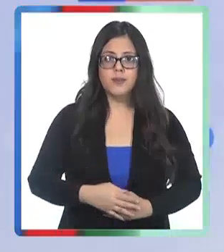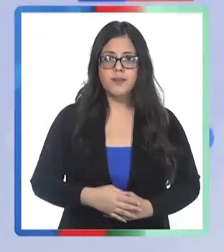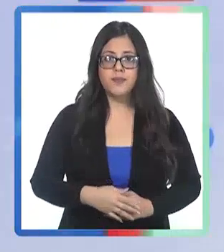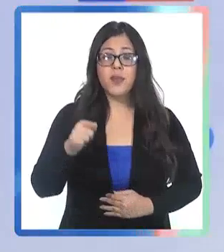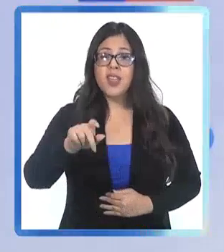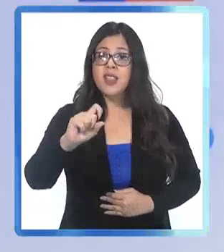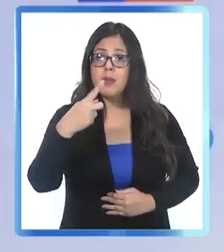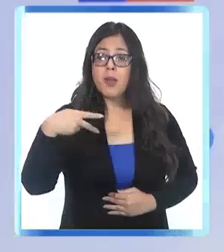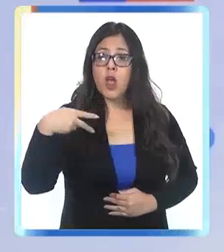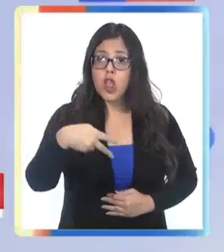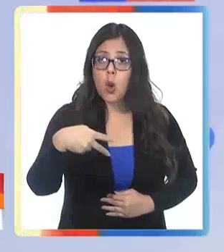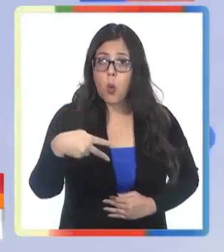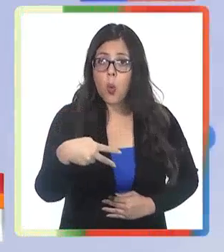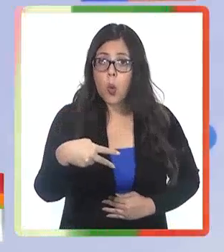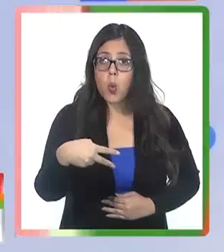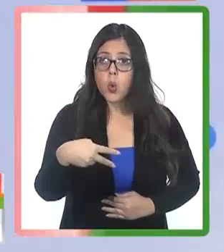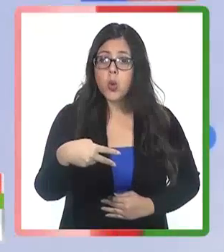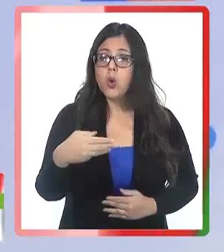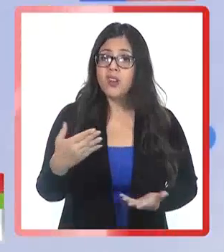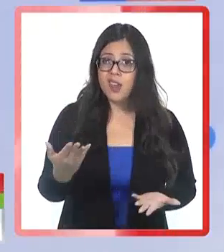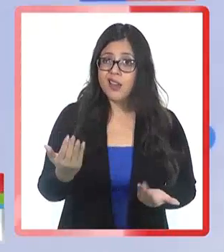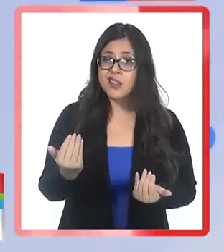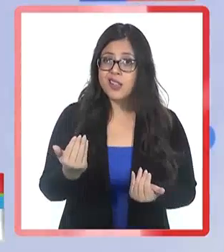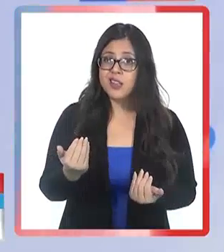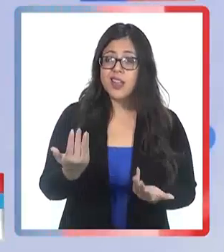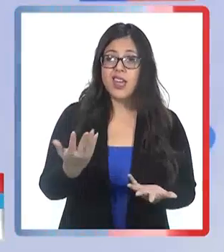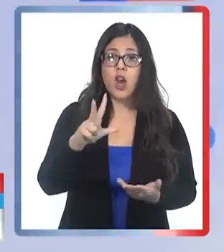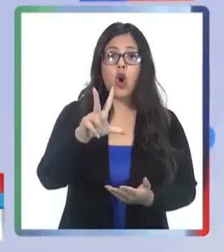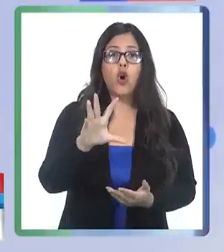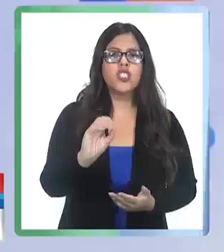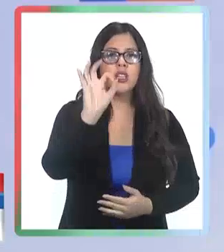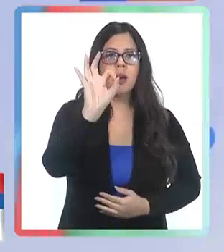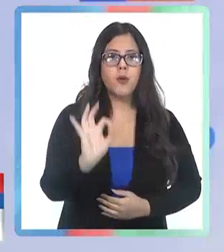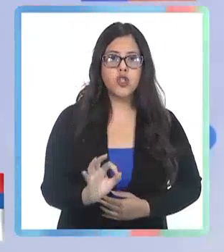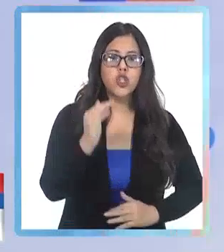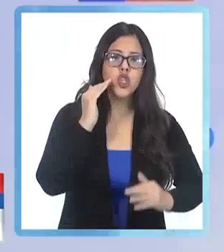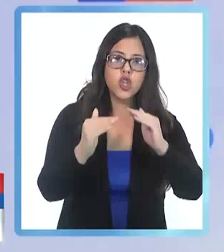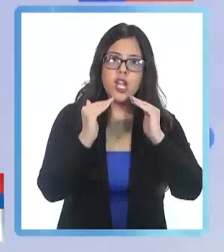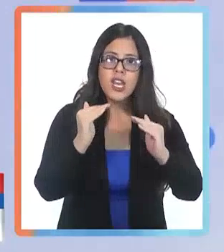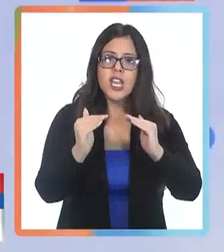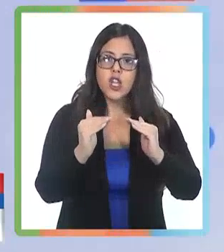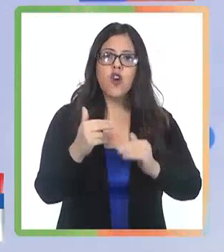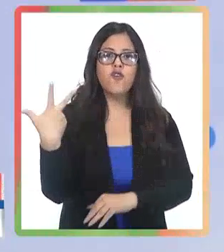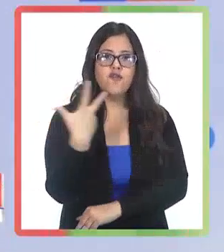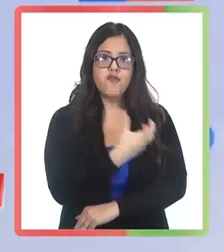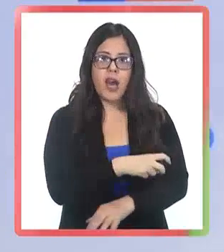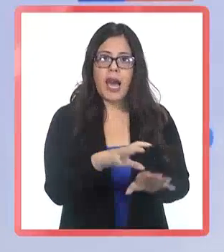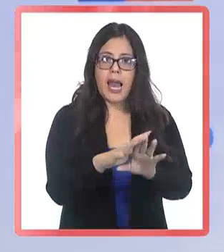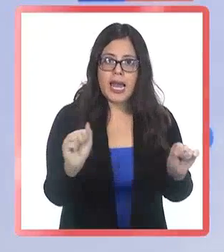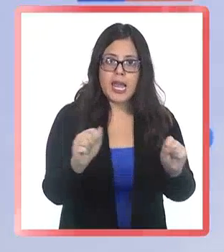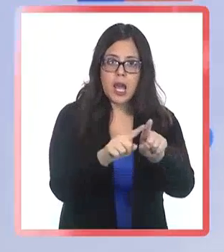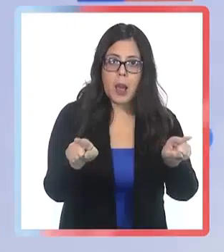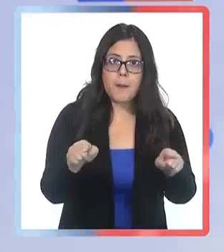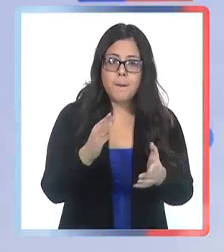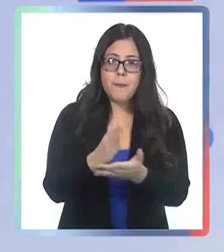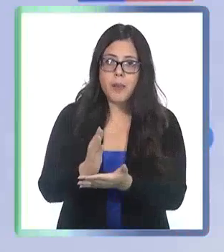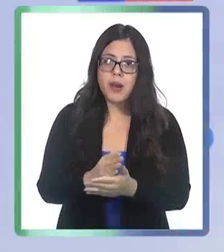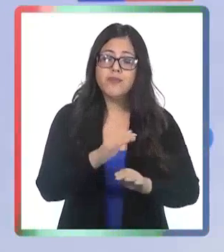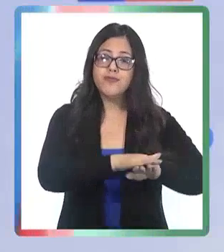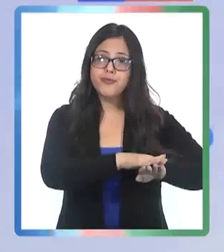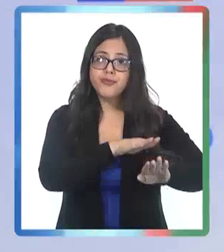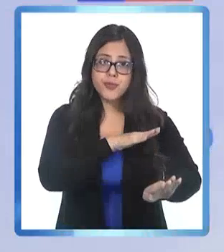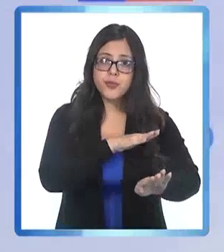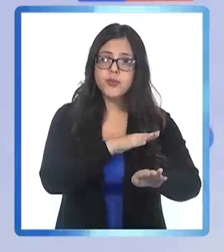A partir del 1 de junio se necesitará contar con el 80% de niños y niñas vacunados por aula